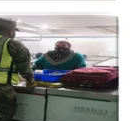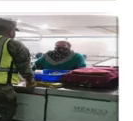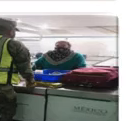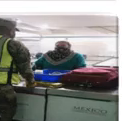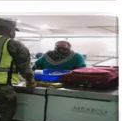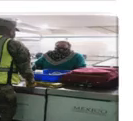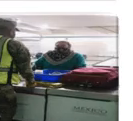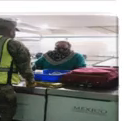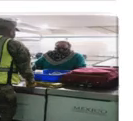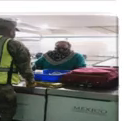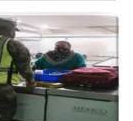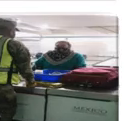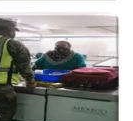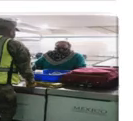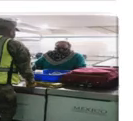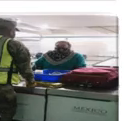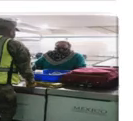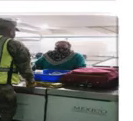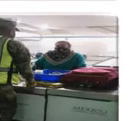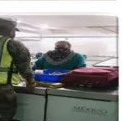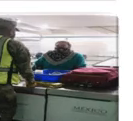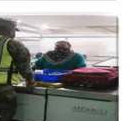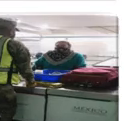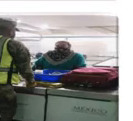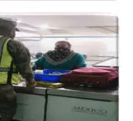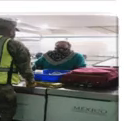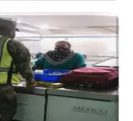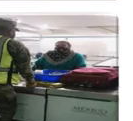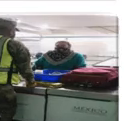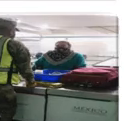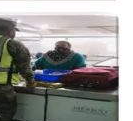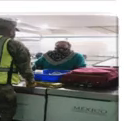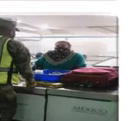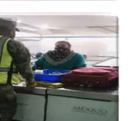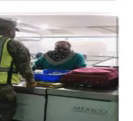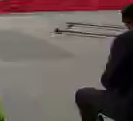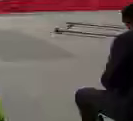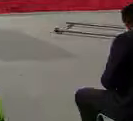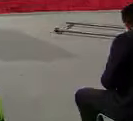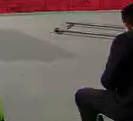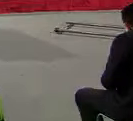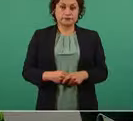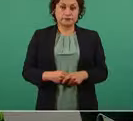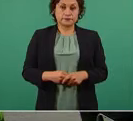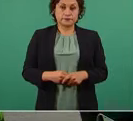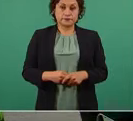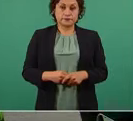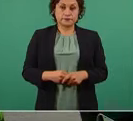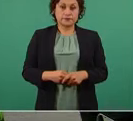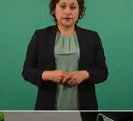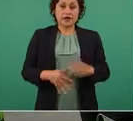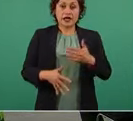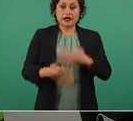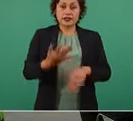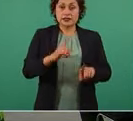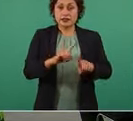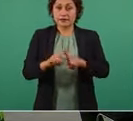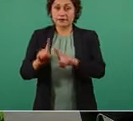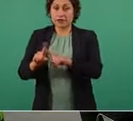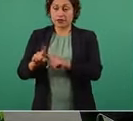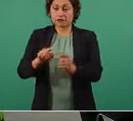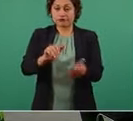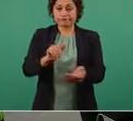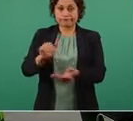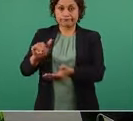investigación, y a la fecha de lo que va este año se han asegurado 15 contenedores y se van a sumar estos 41 cuando ya